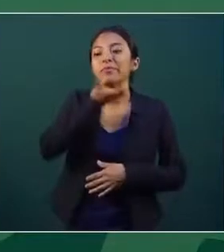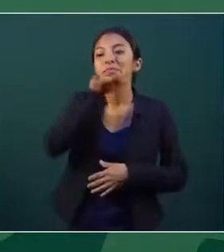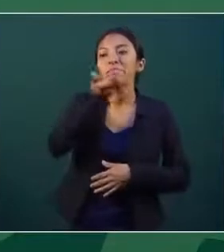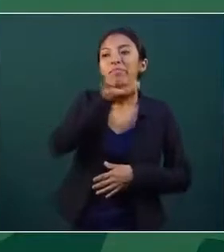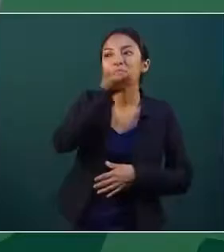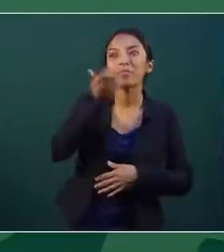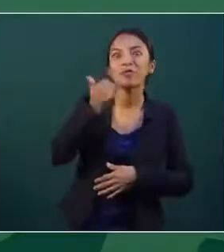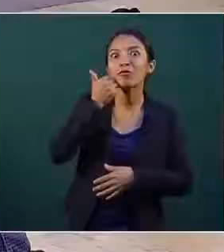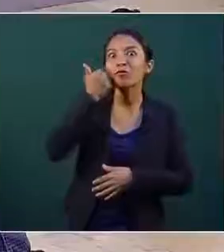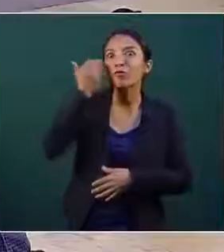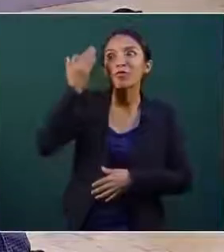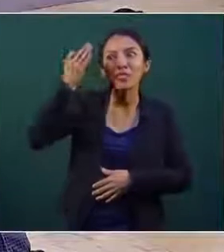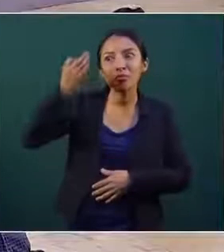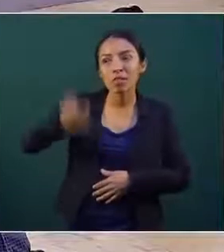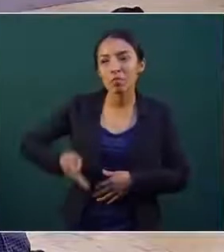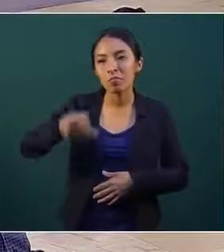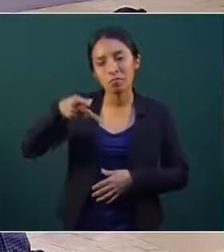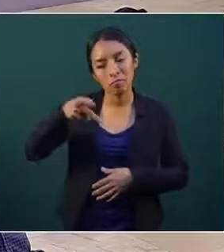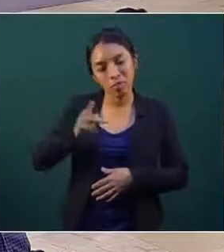adaptando a la nueva realidad.